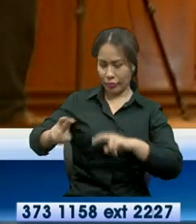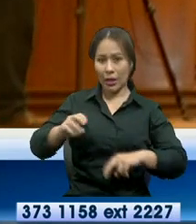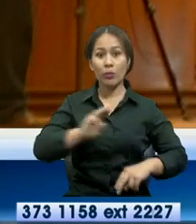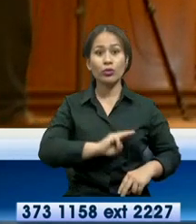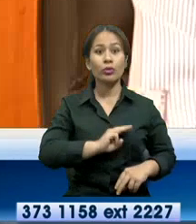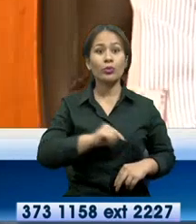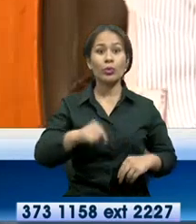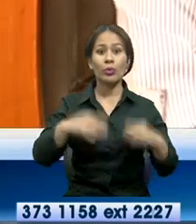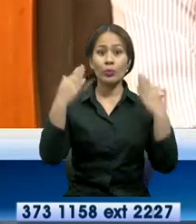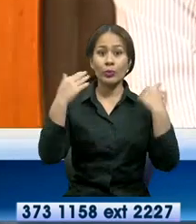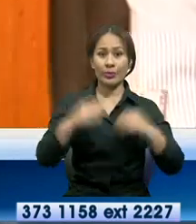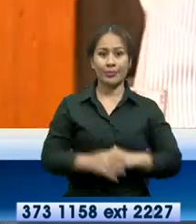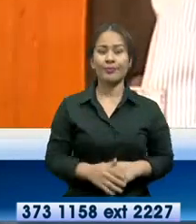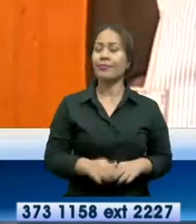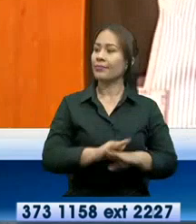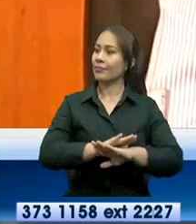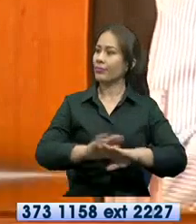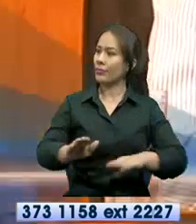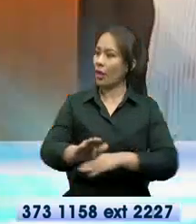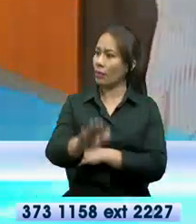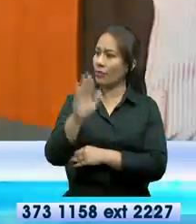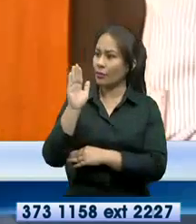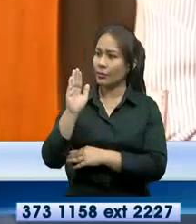de referencia. Que por supuesto